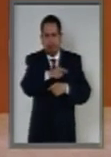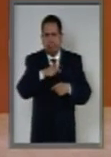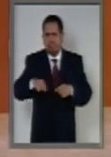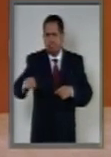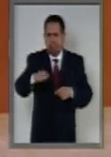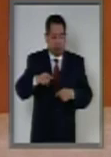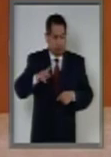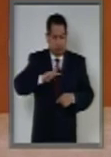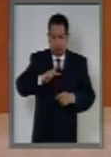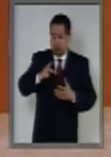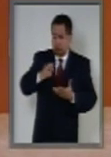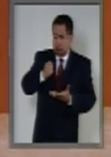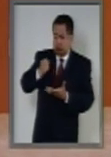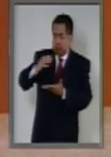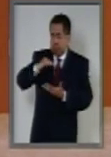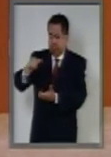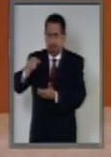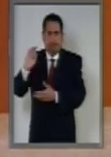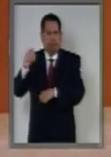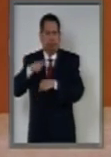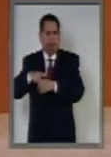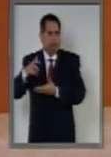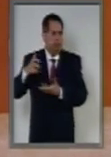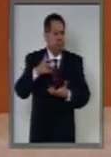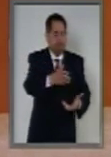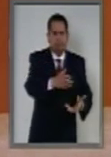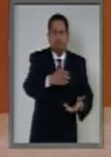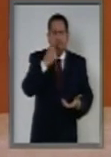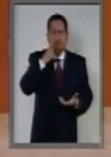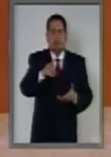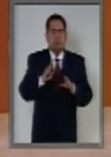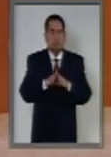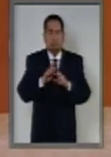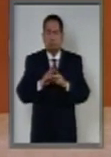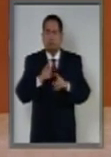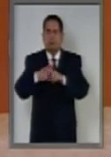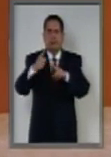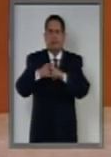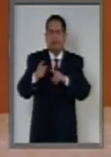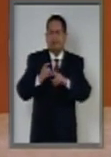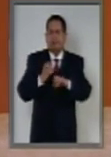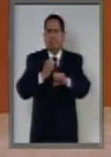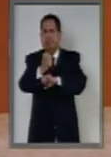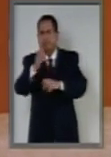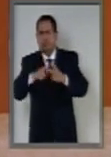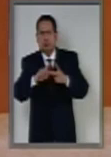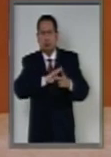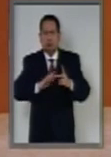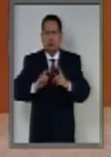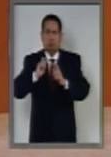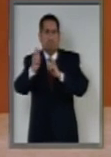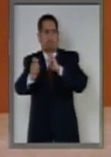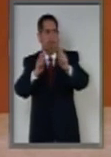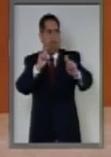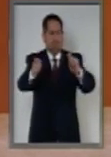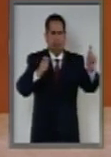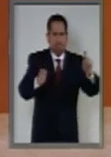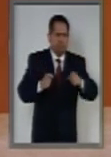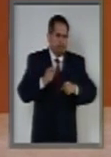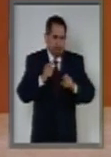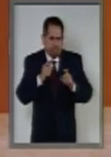recursos públicos federales, que son ejercidos a través de los estados y los propios municipios,